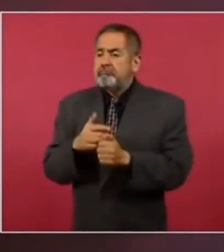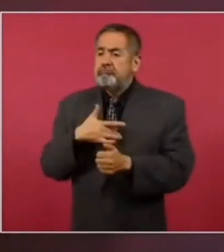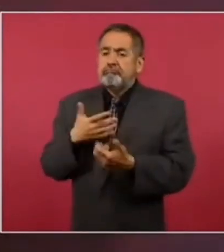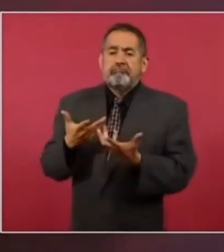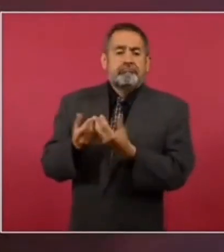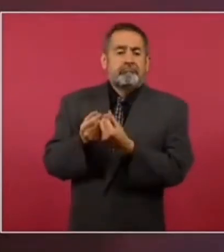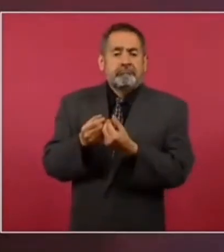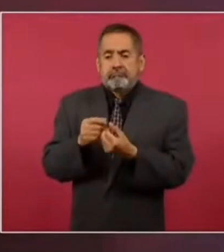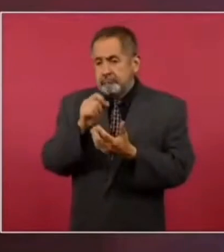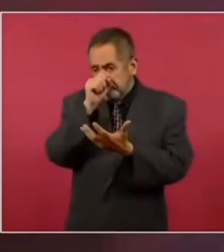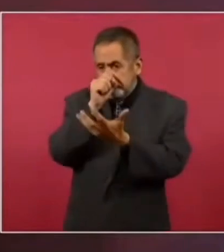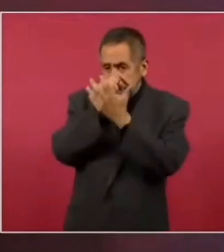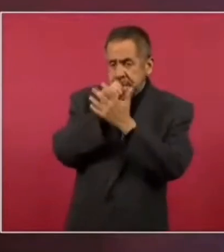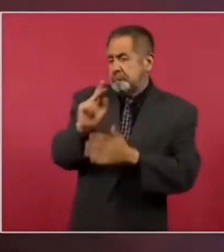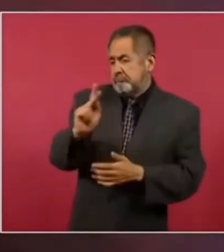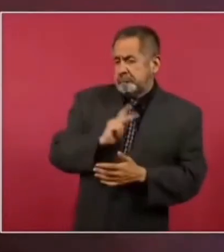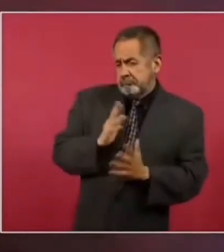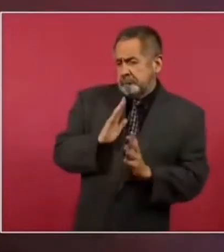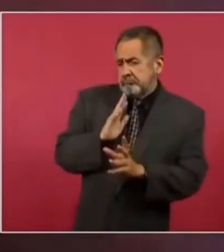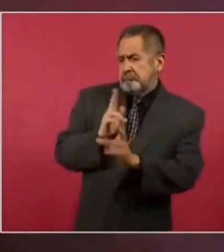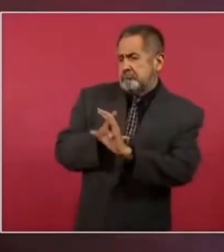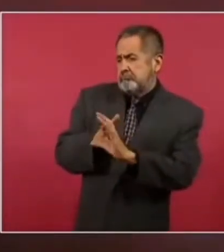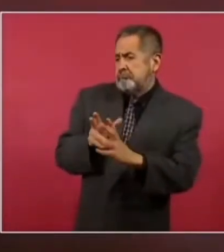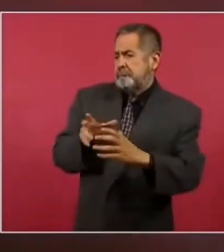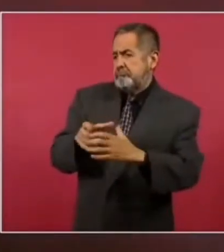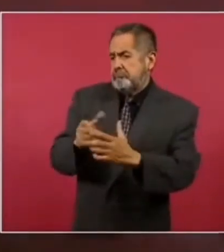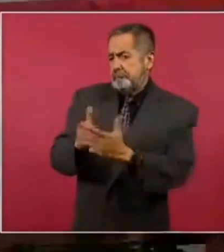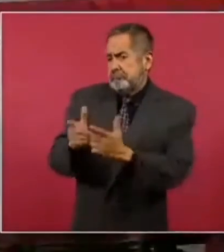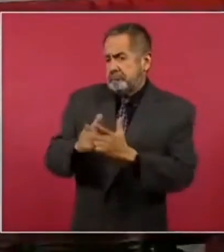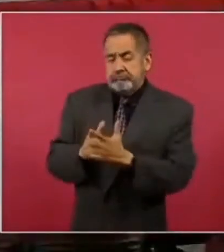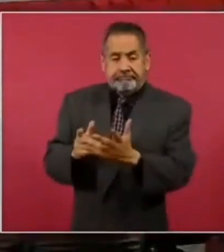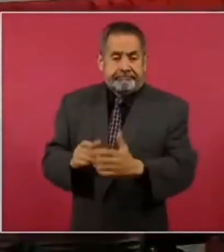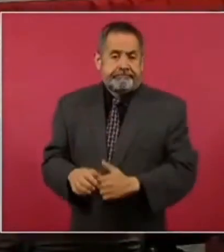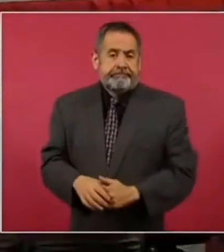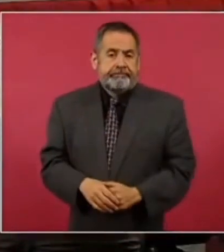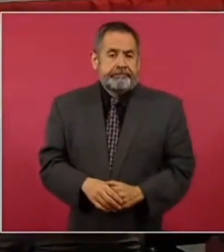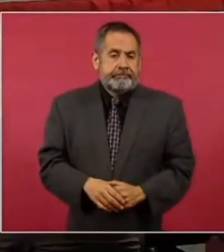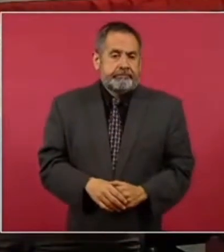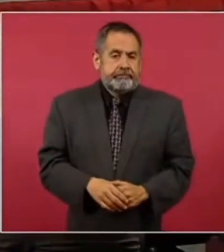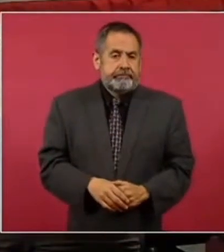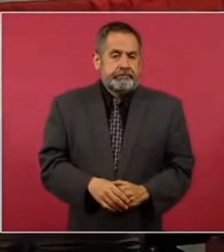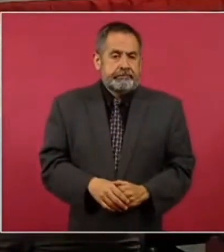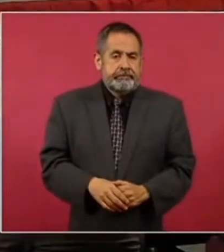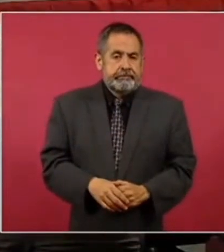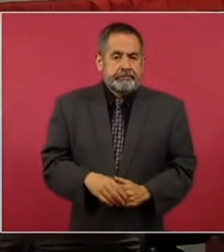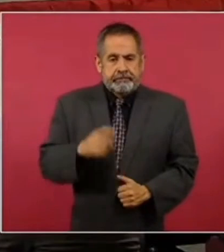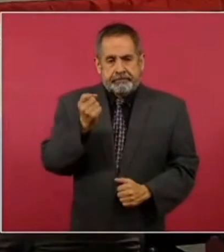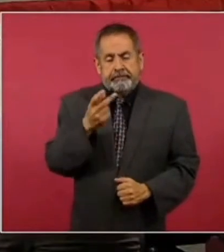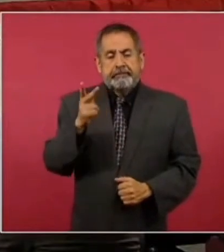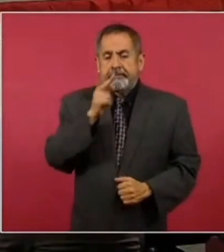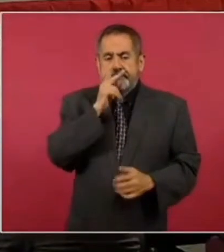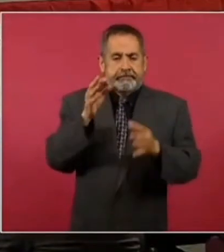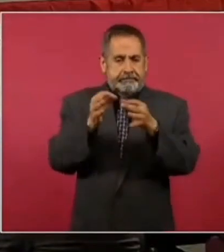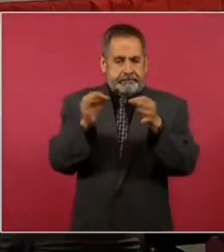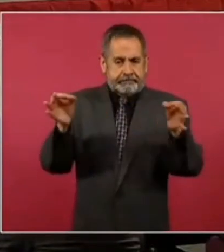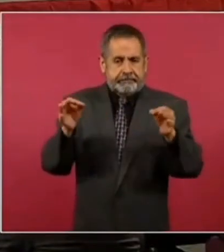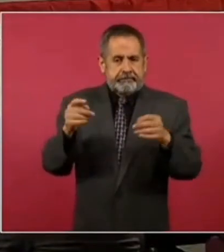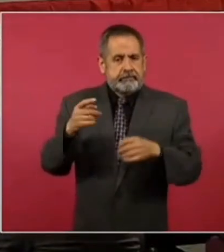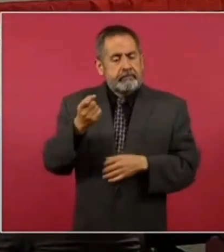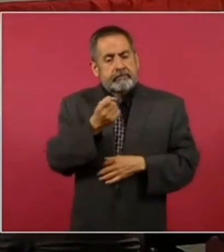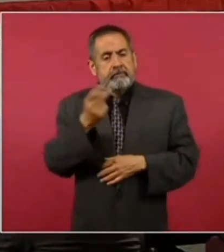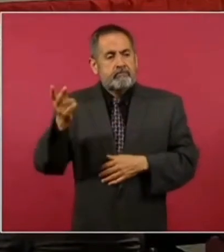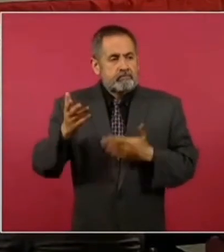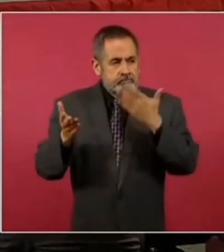a través del consumo de las sustancias. La siguiente, por favor. Aquí algunas frases que se toman de